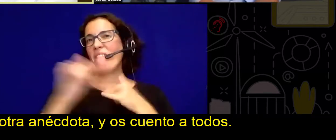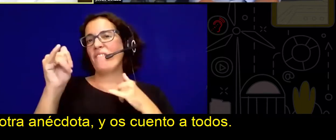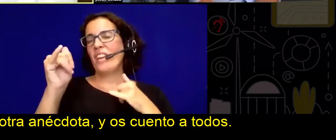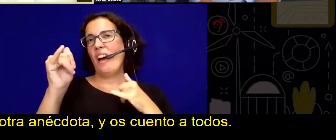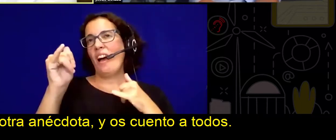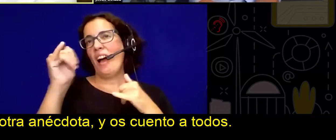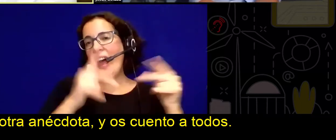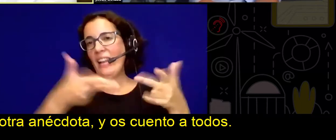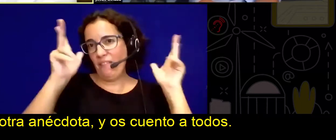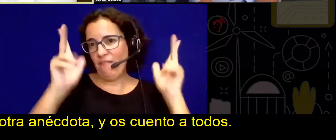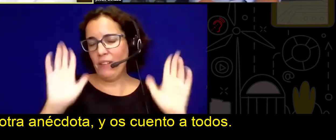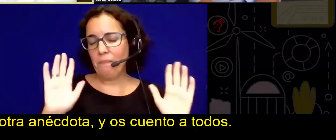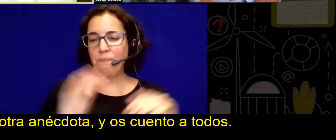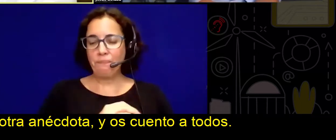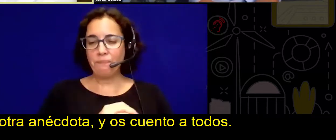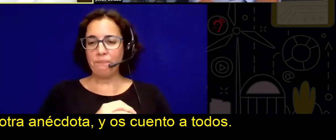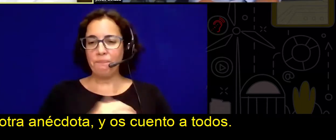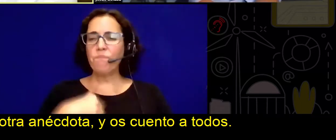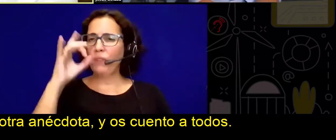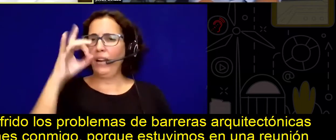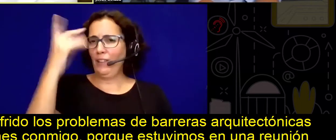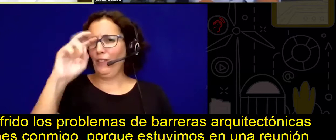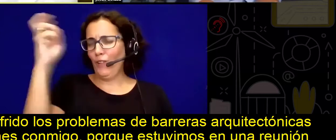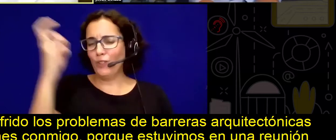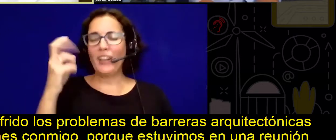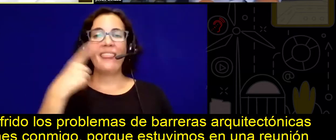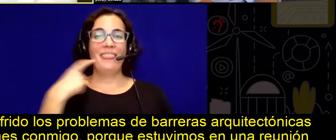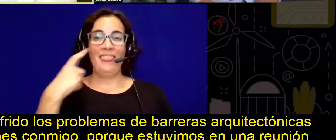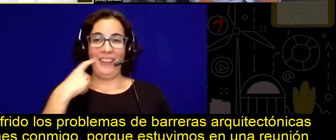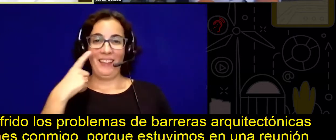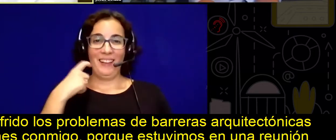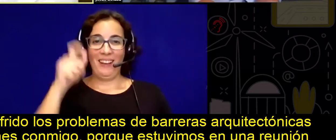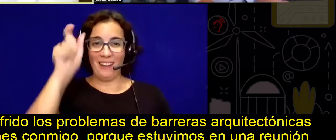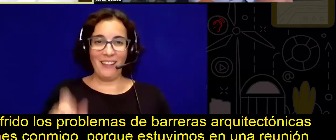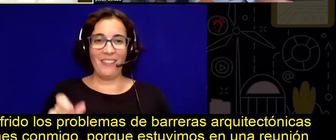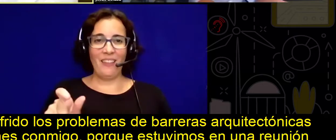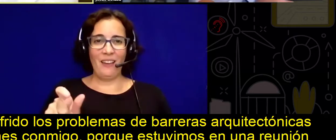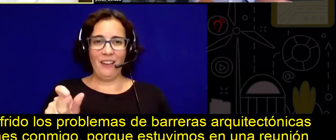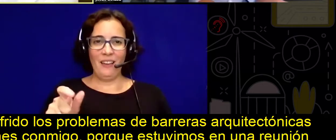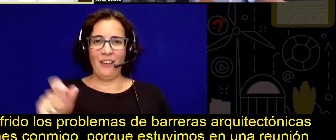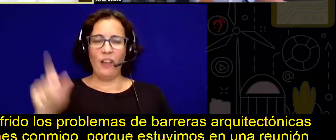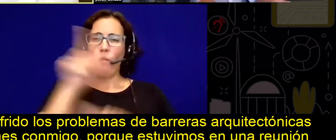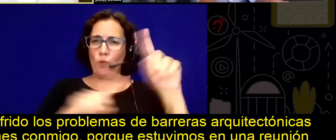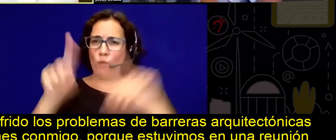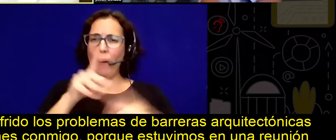otra anécdota en la que, yo lo cuento a todos, Jesús Celada ha sufrido los problemas de barreras arquitectónicas en sus propias